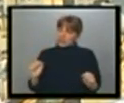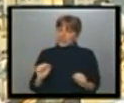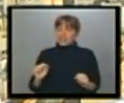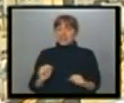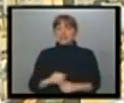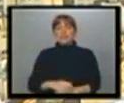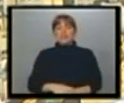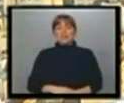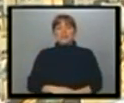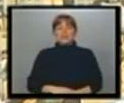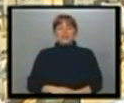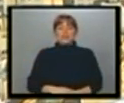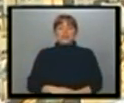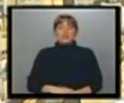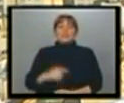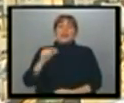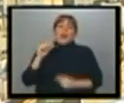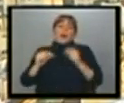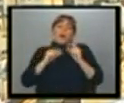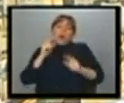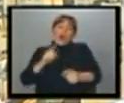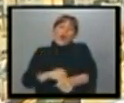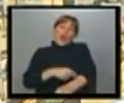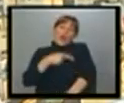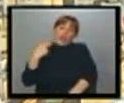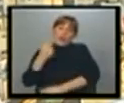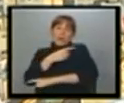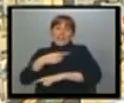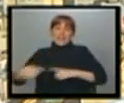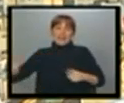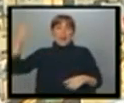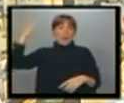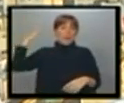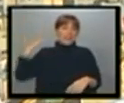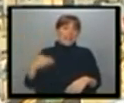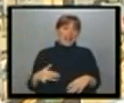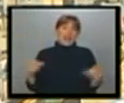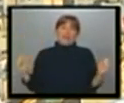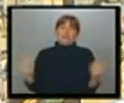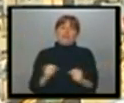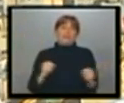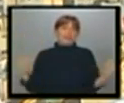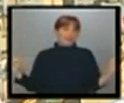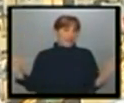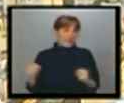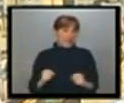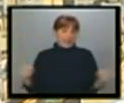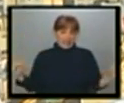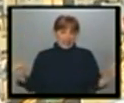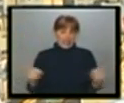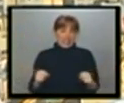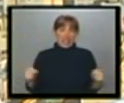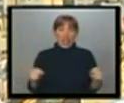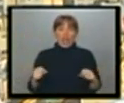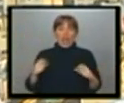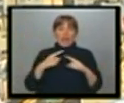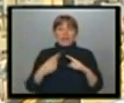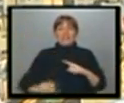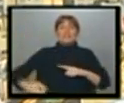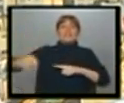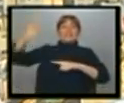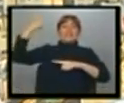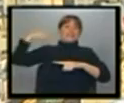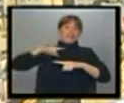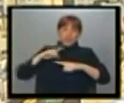la mañana. Es que ya nos estamos acostumbrando, Daniel, porque toda la semana pasada recordemos que tuvimos temperaturas realmente bajas. No así la semana anterior.